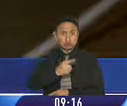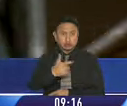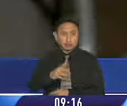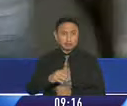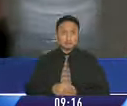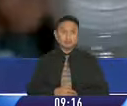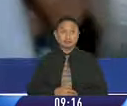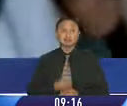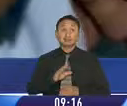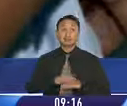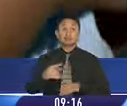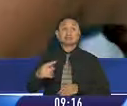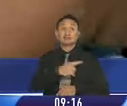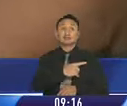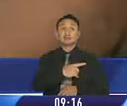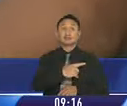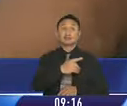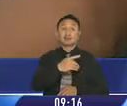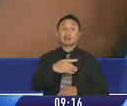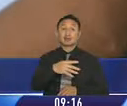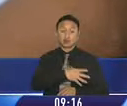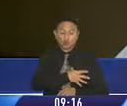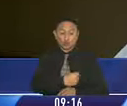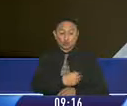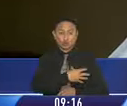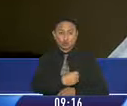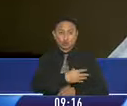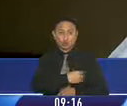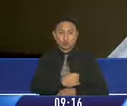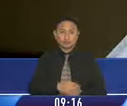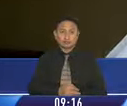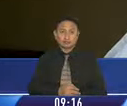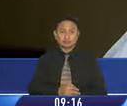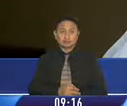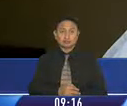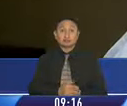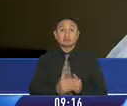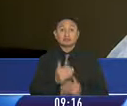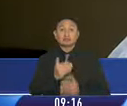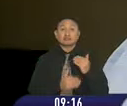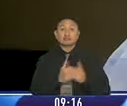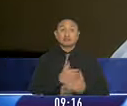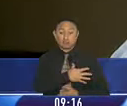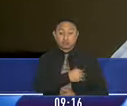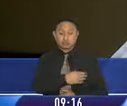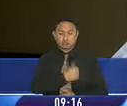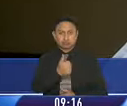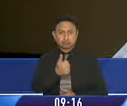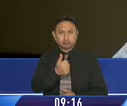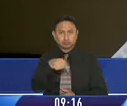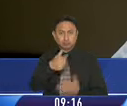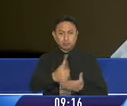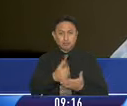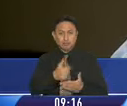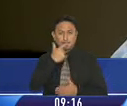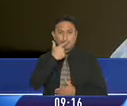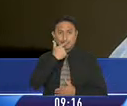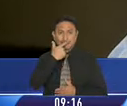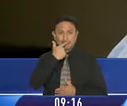vida gracias al banco de leche que esta institución tiene. El proceso de la lactancia es muy bueno ya que nos ayuda a